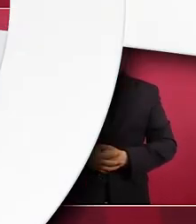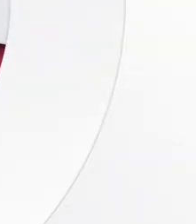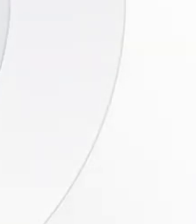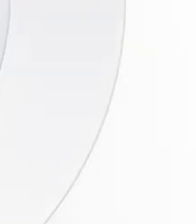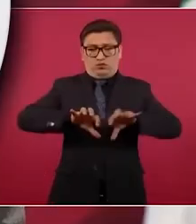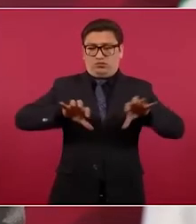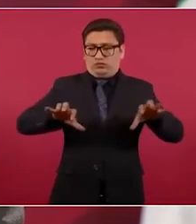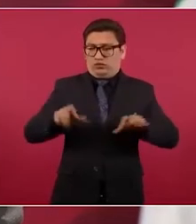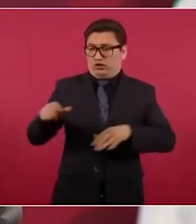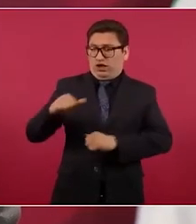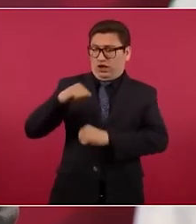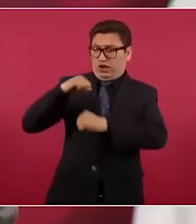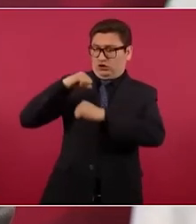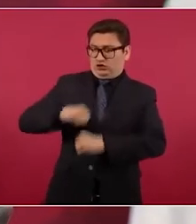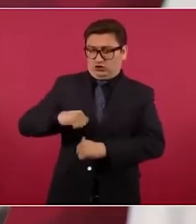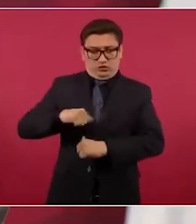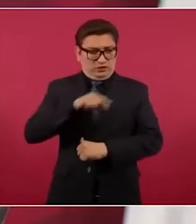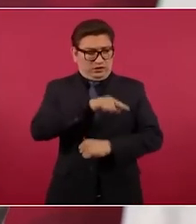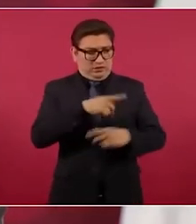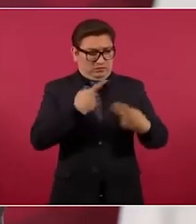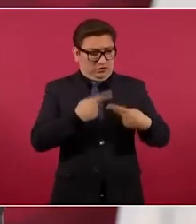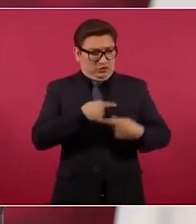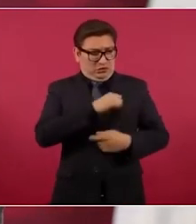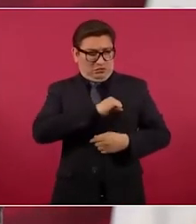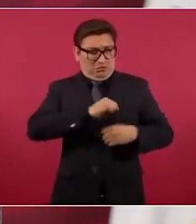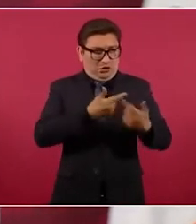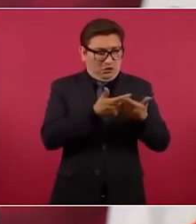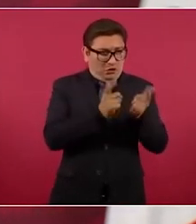Que lleva tiempo. Y delincuencia.